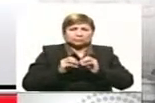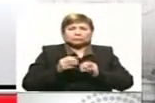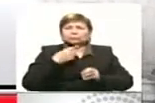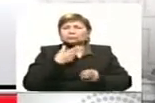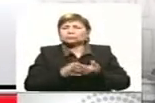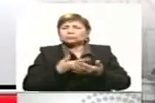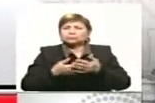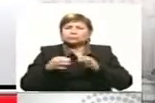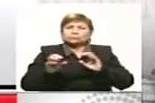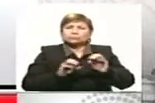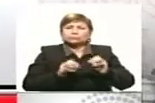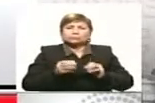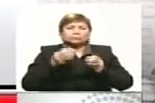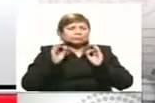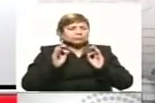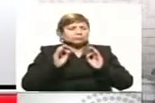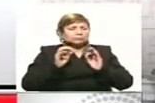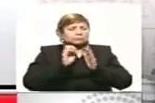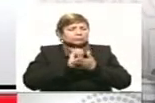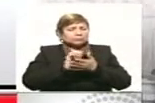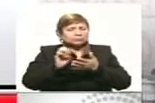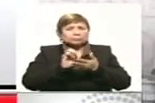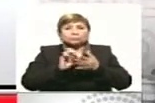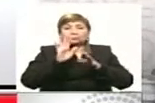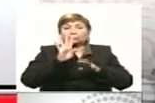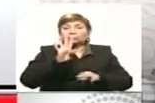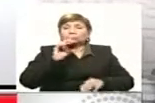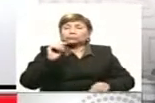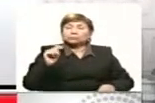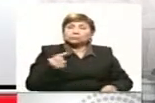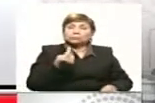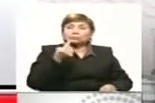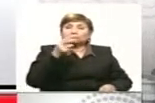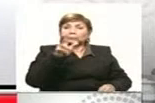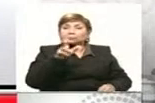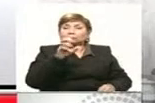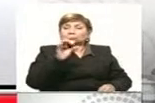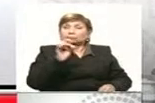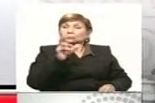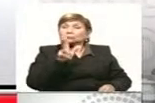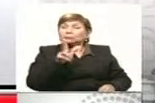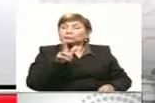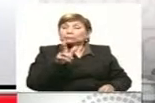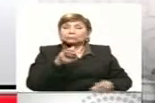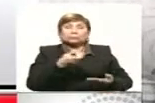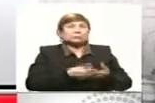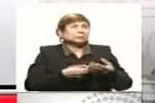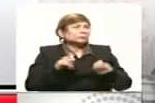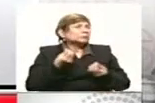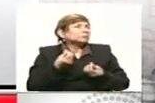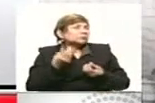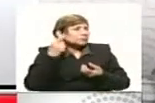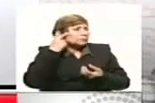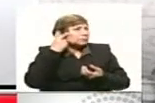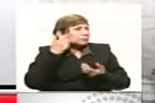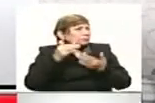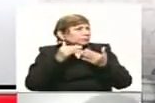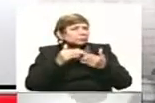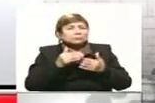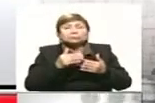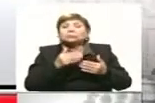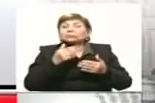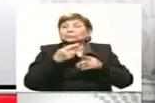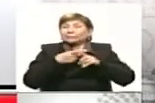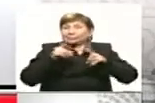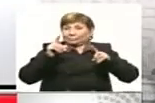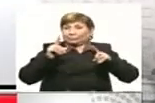que van a ser, estimamos, 4.383 millones de soles. ¿Por qué digo estimamos? Porque a